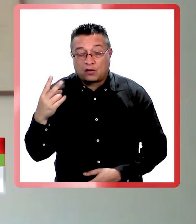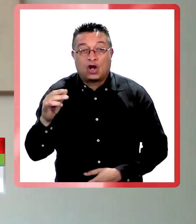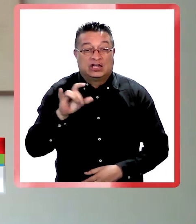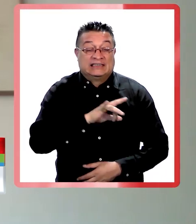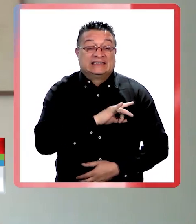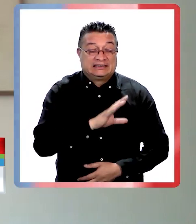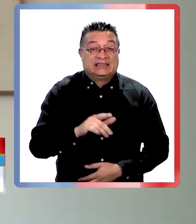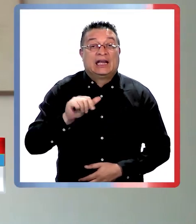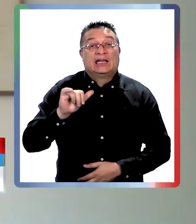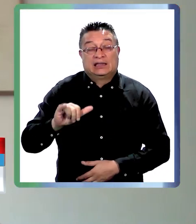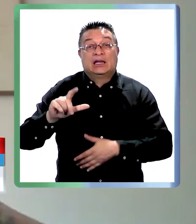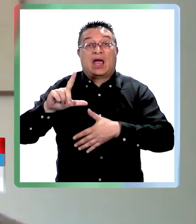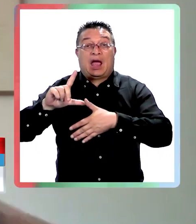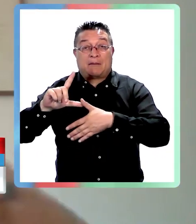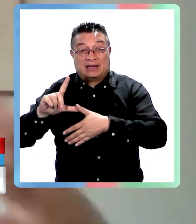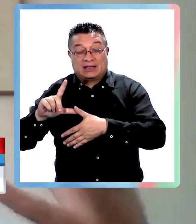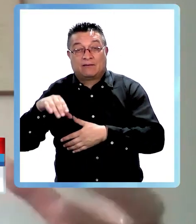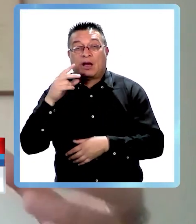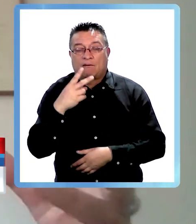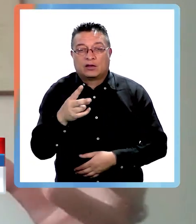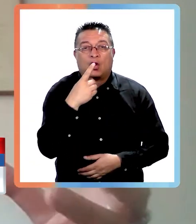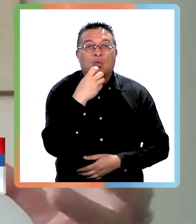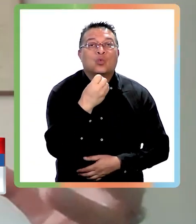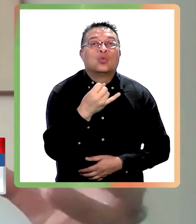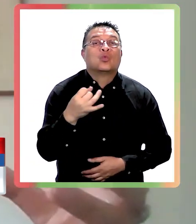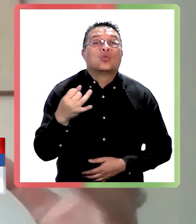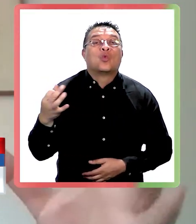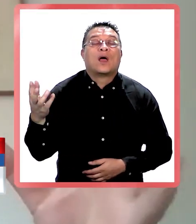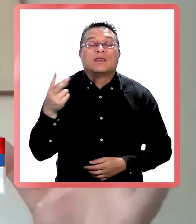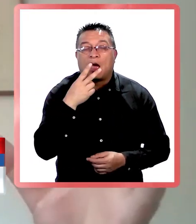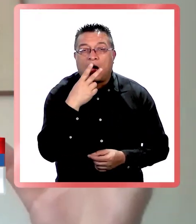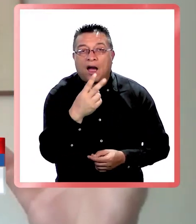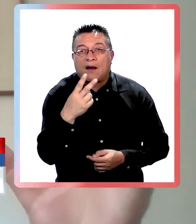América Latina, y más bien una observación más cualitativa